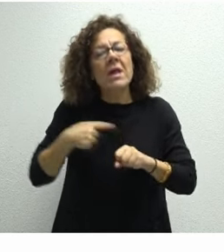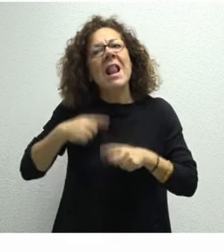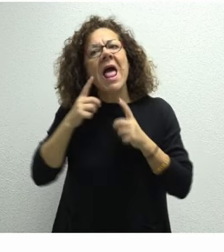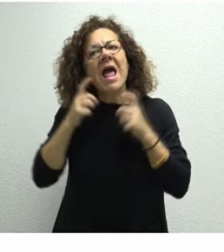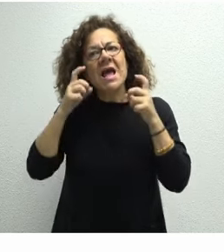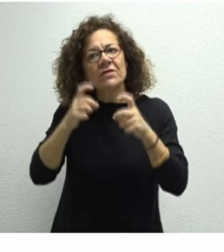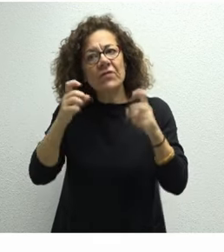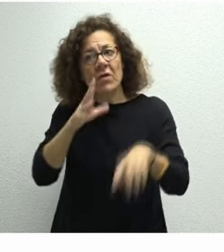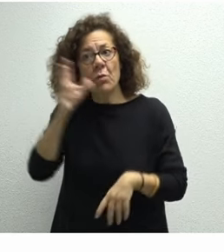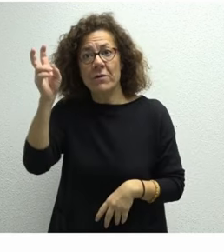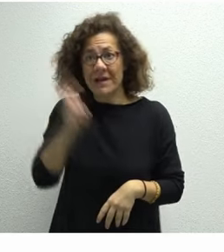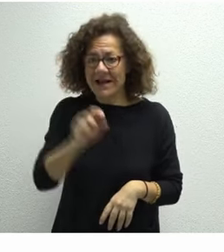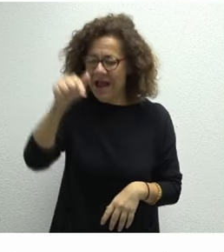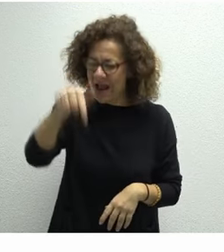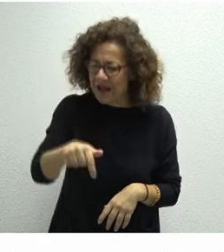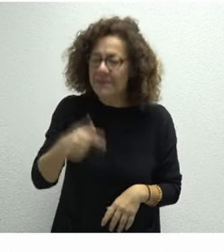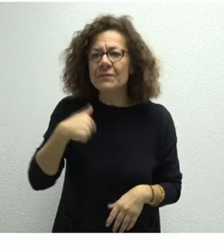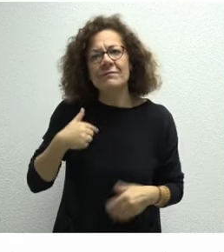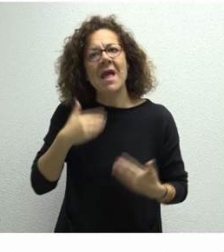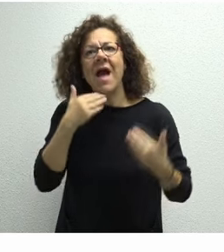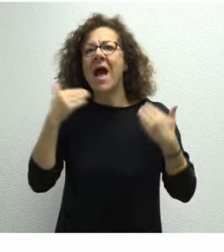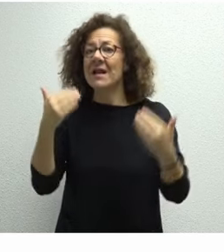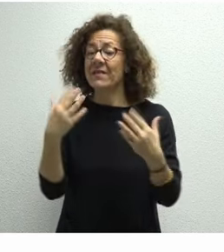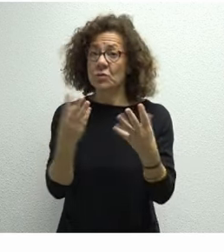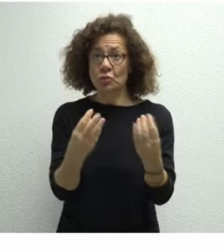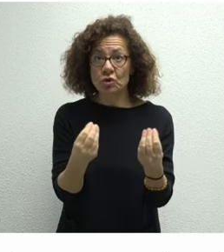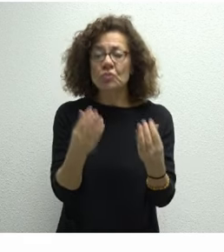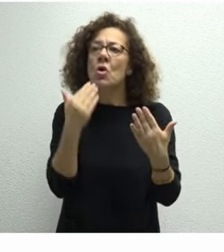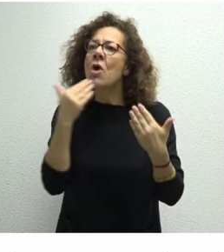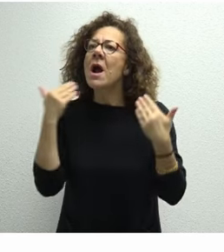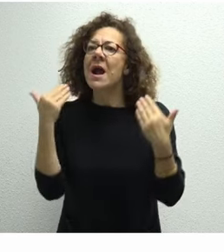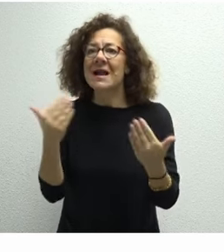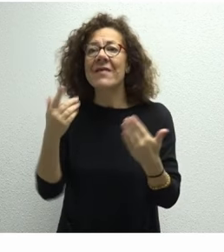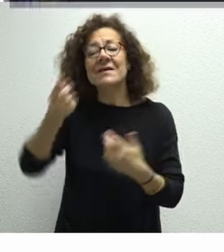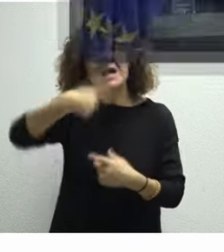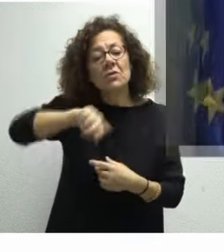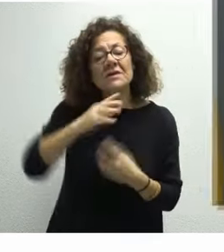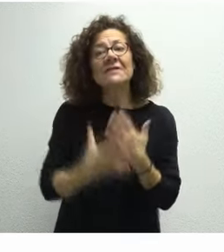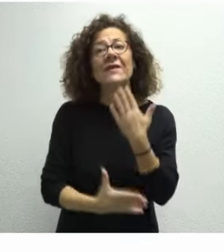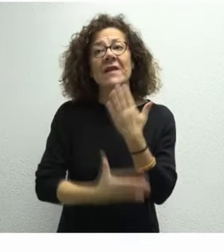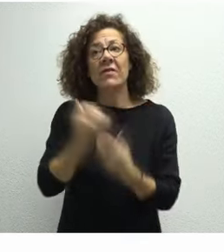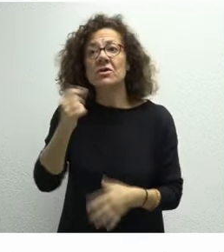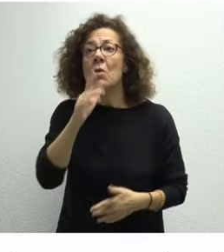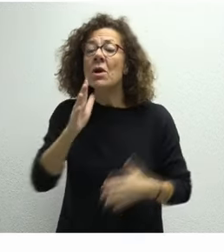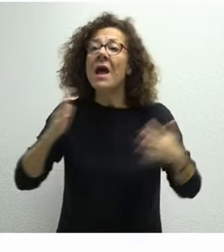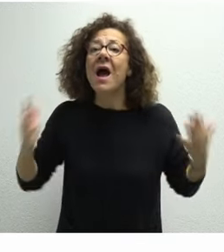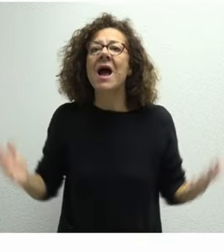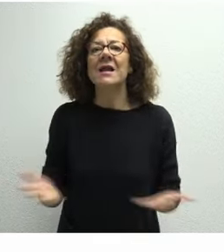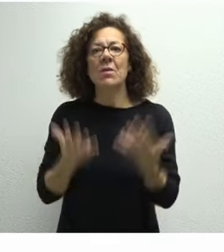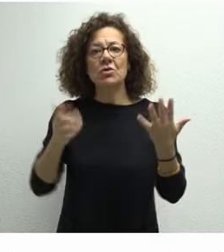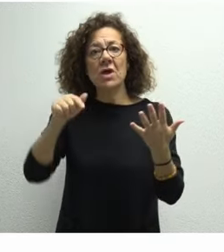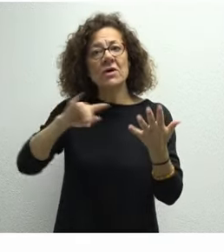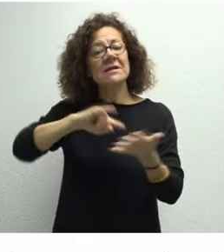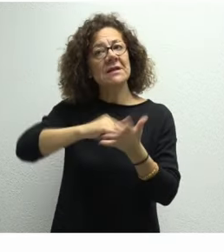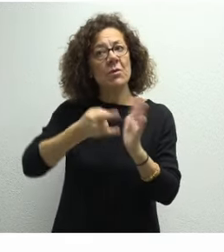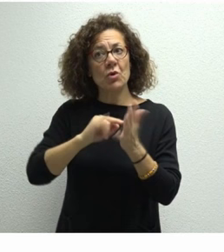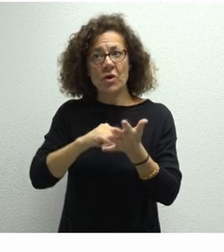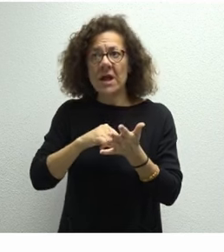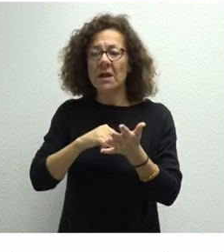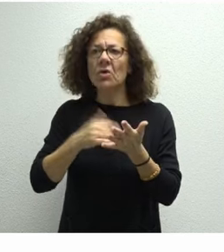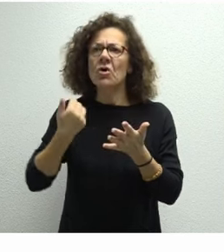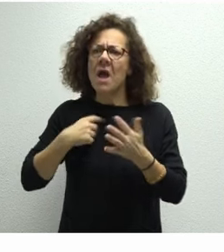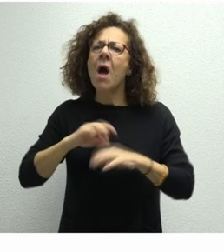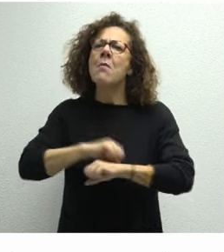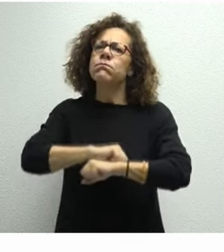que hacéis por estar hoy aquí os lo agradecemos mucho Muchísimas gracias a nuestras federaciones porque han impulsado que este proyecto tenga arraigo